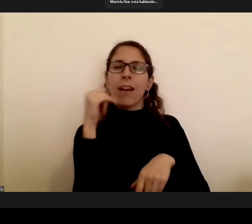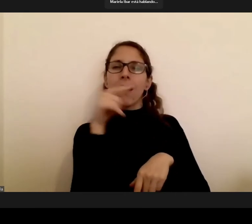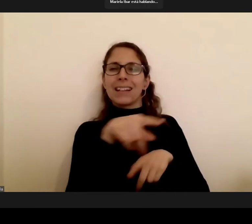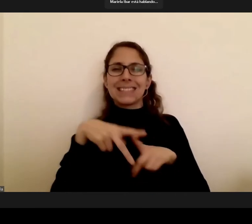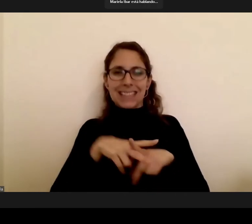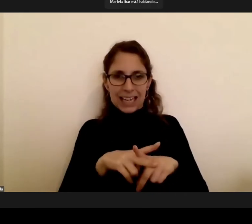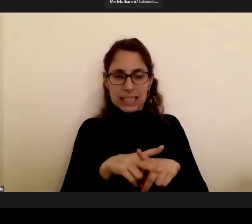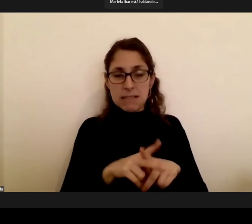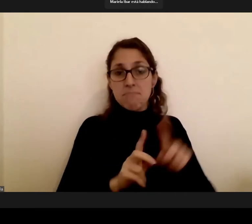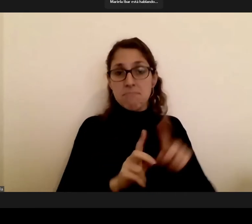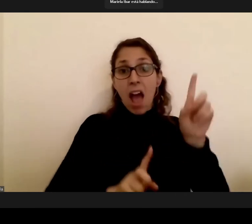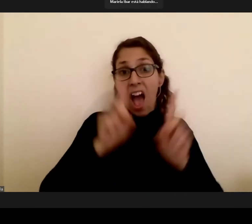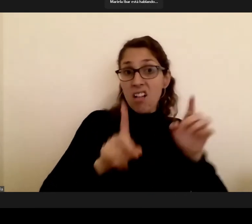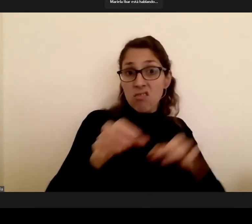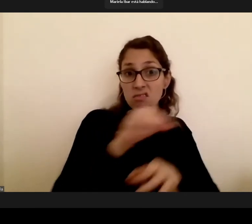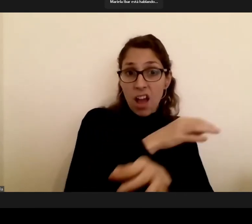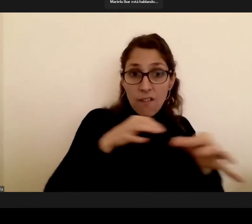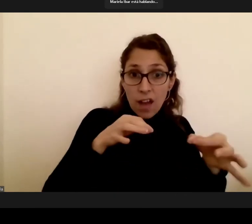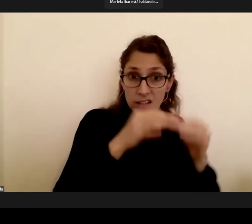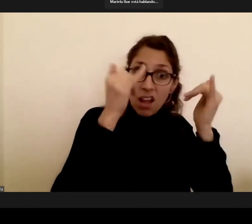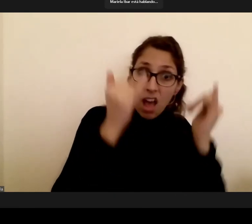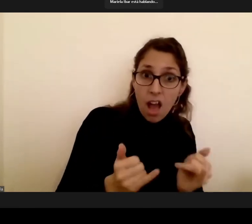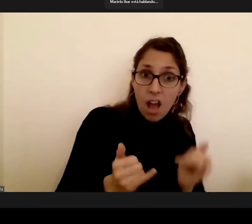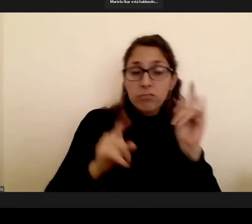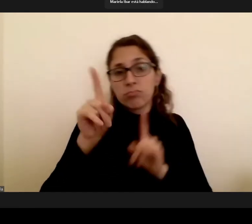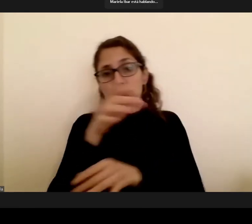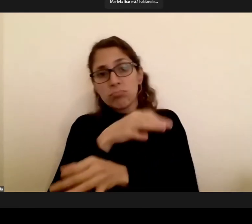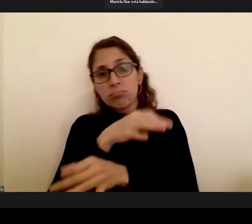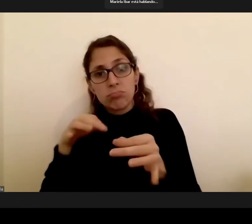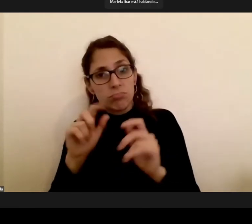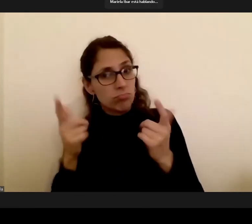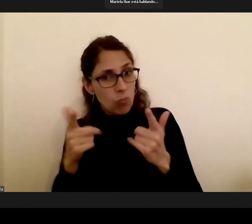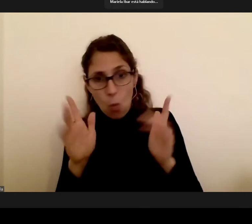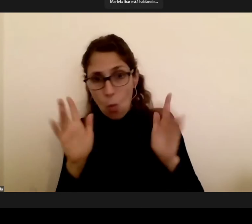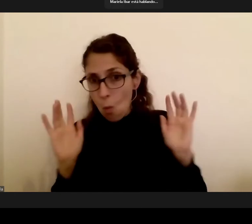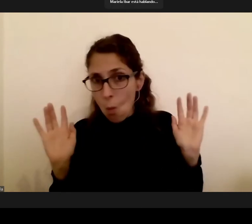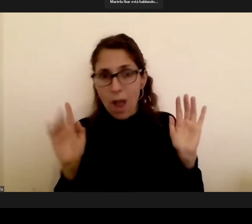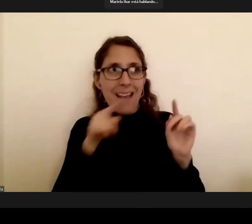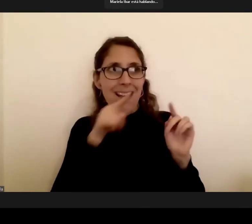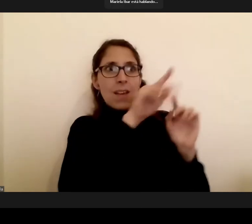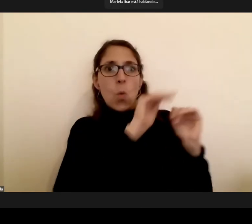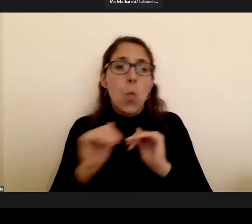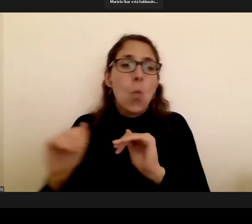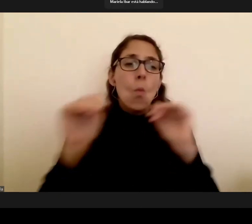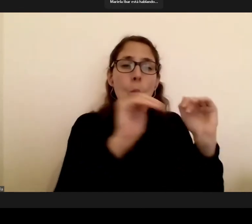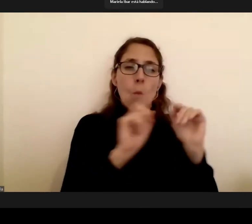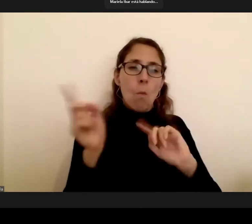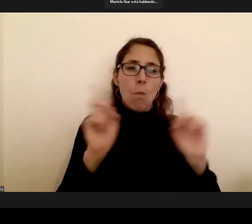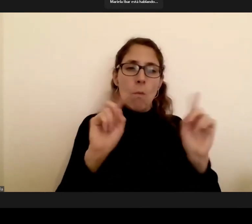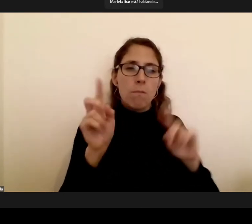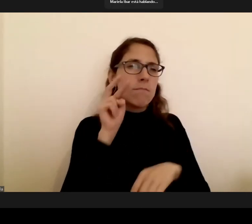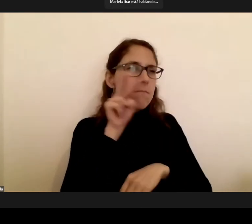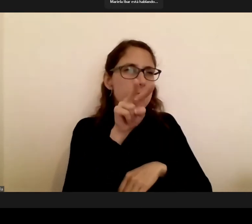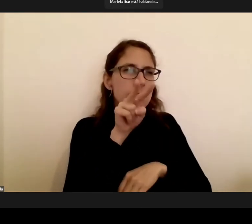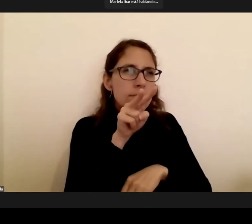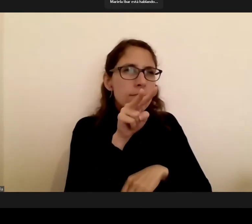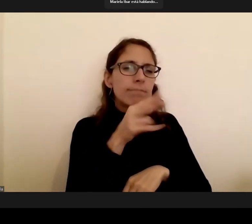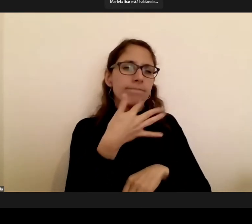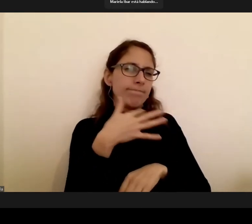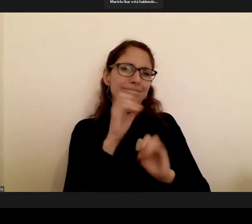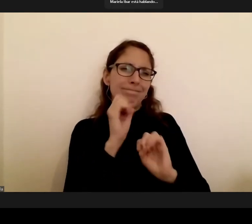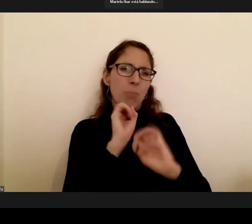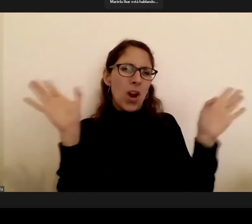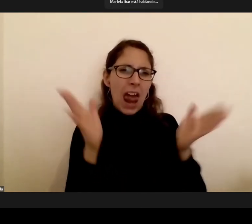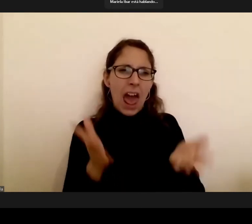todas las bacterias tienen esa estructura, pero es muy claro, digamos, lo que se ve. A ver si